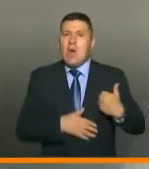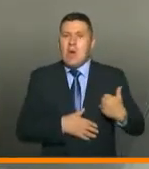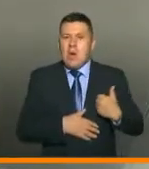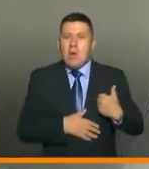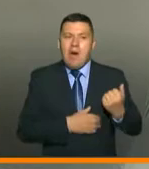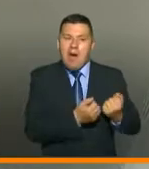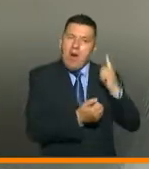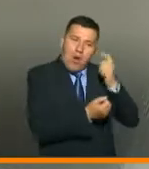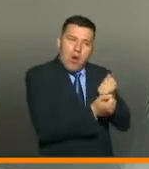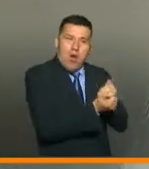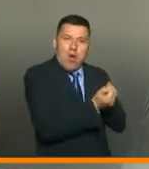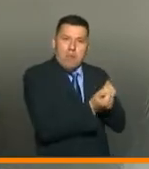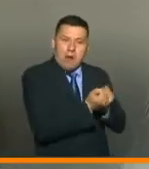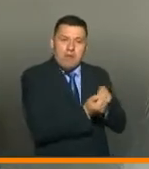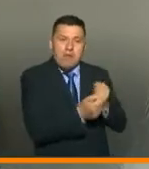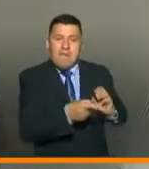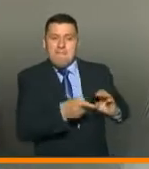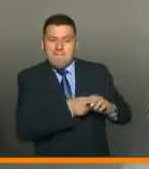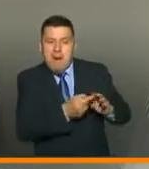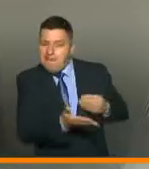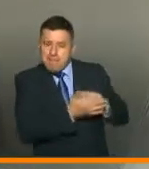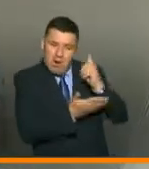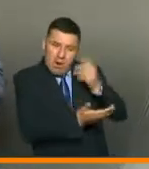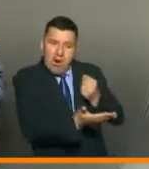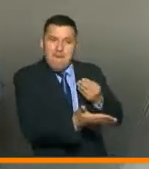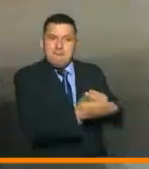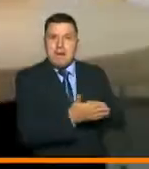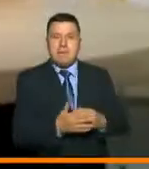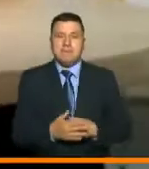jóvenes apoyados con esta iniciativa colectiva.